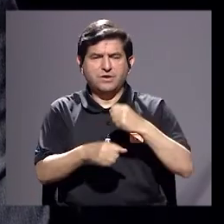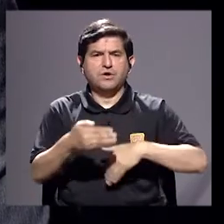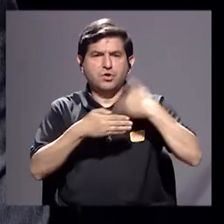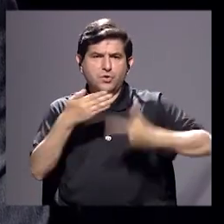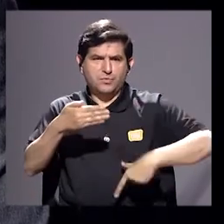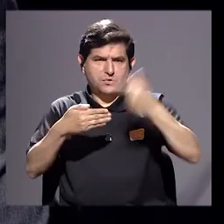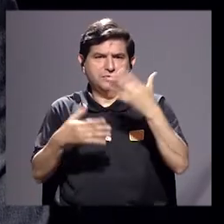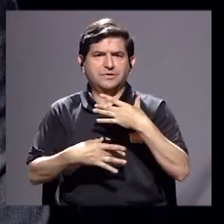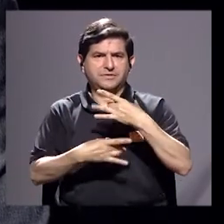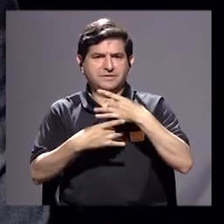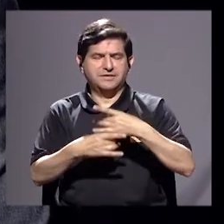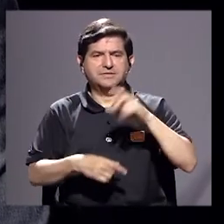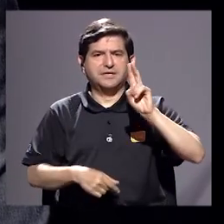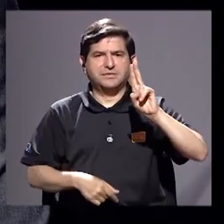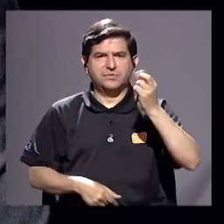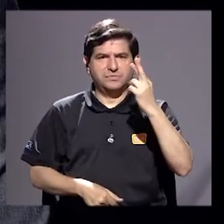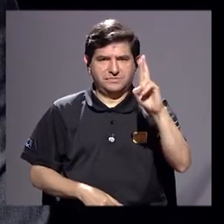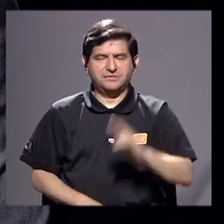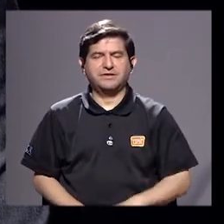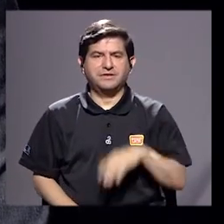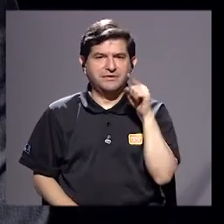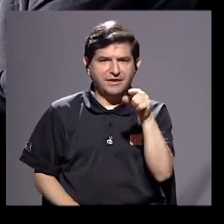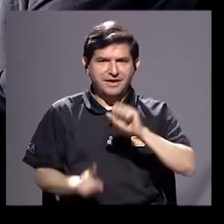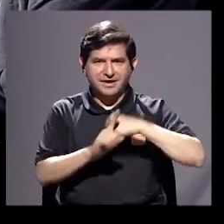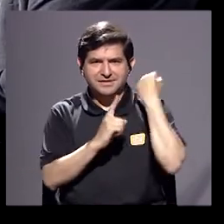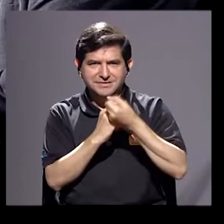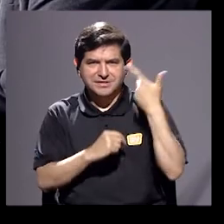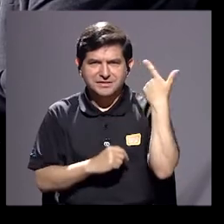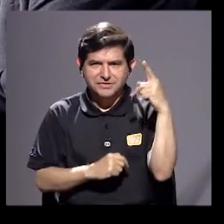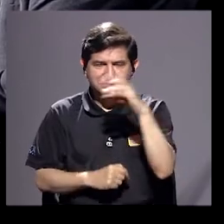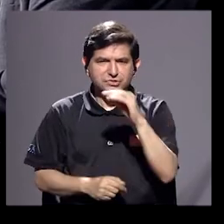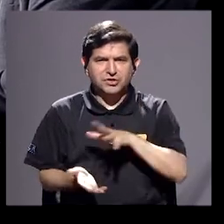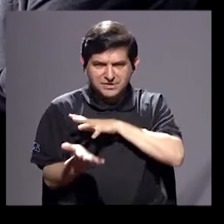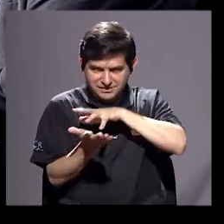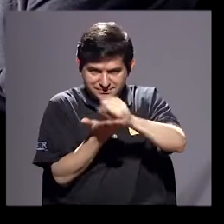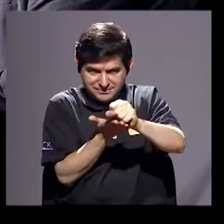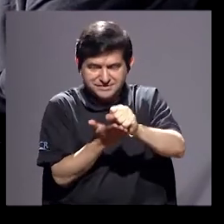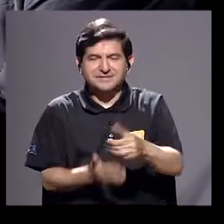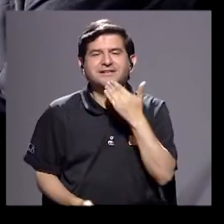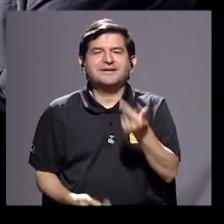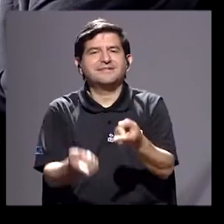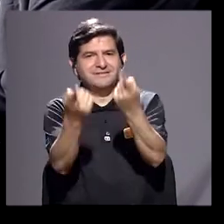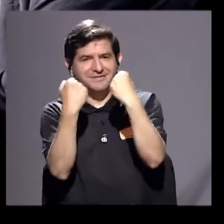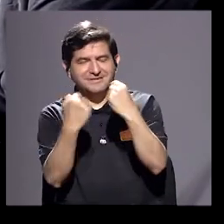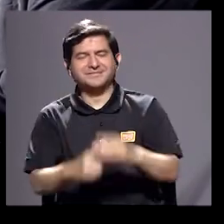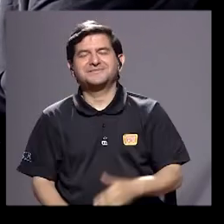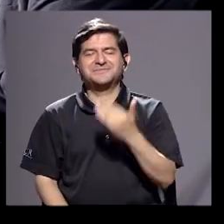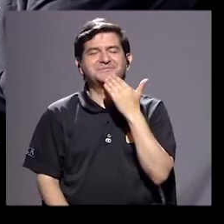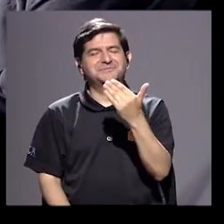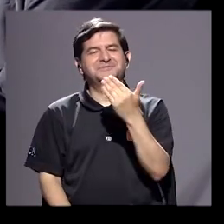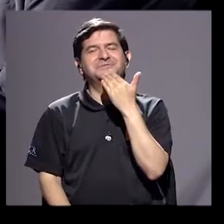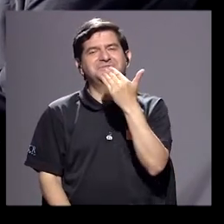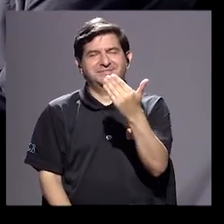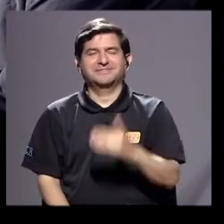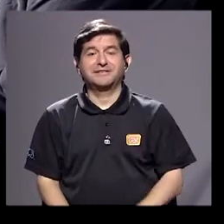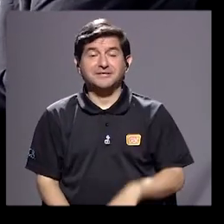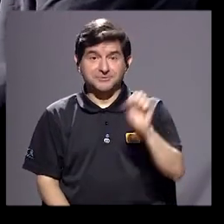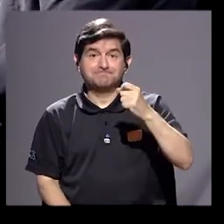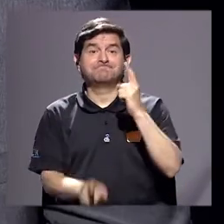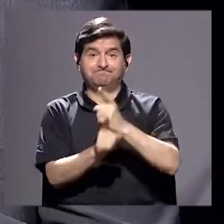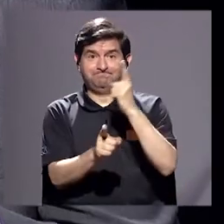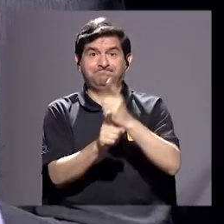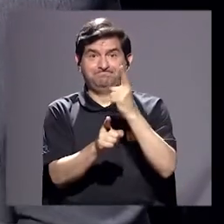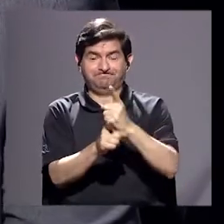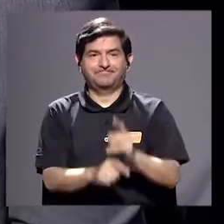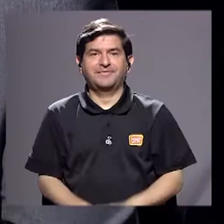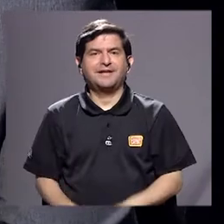interesante acá de la universidad de costa rica en la gestión del riesgo y el desastre bienvenido y gracias por estar con nosotros don alma ganancias muchísimas gracias malos y efectivamente pues de un